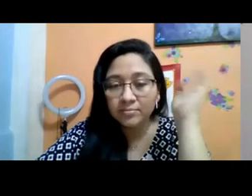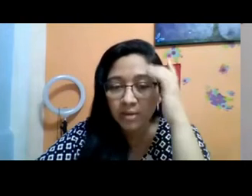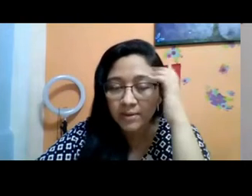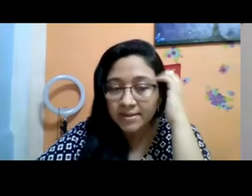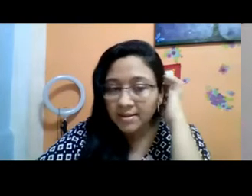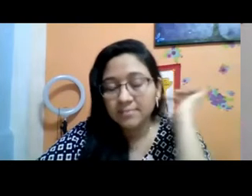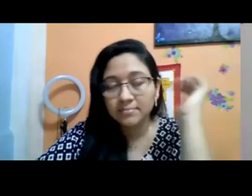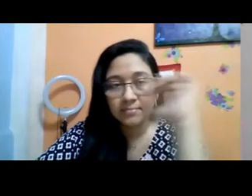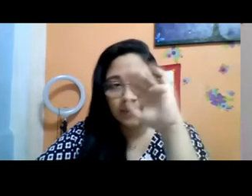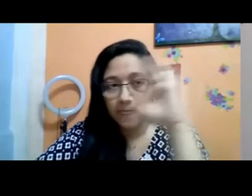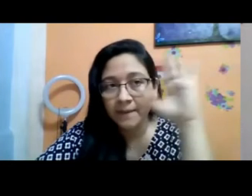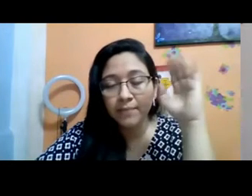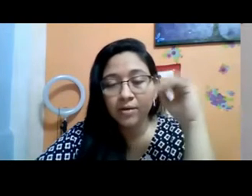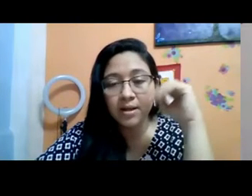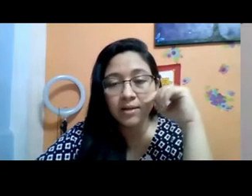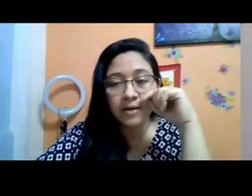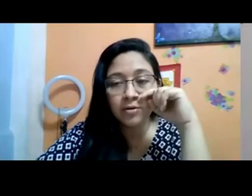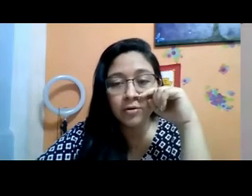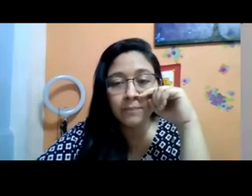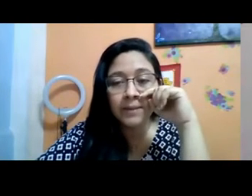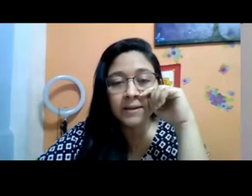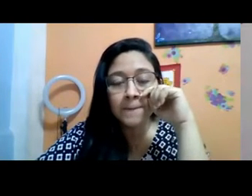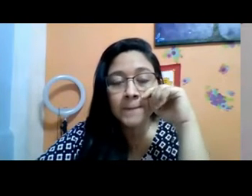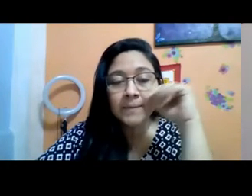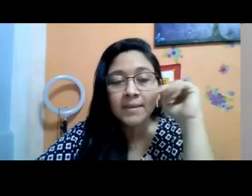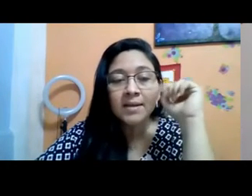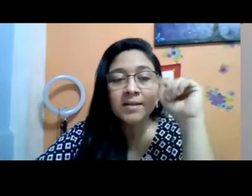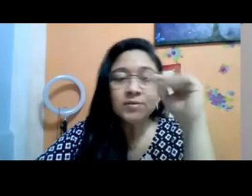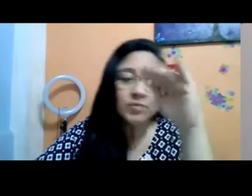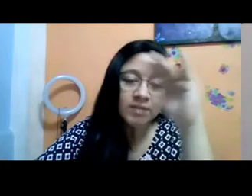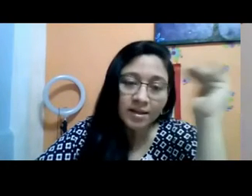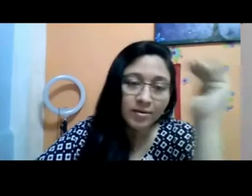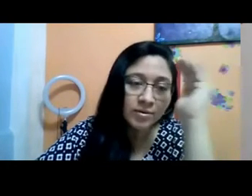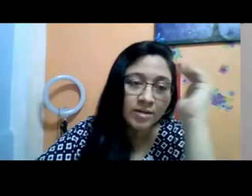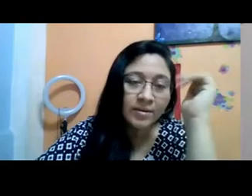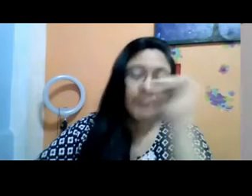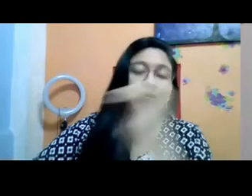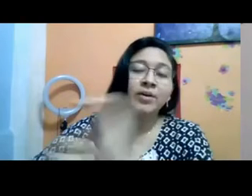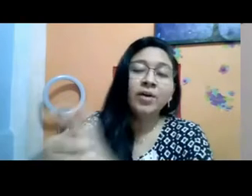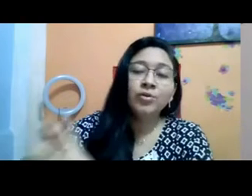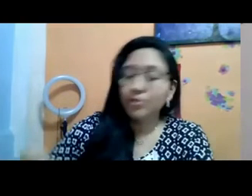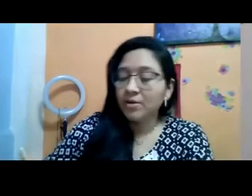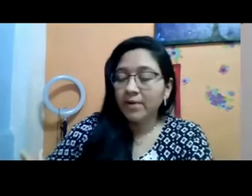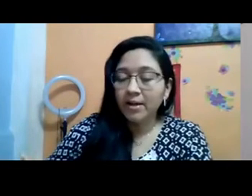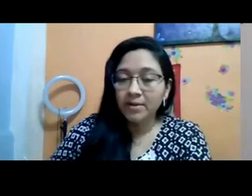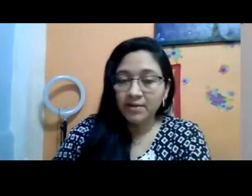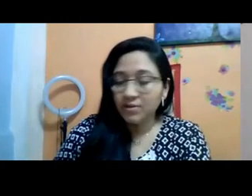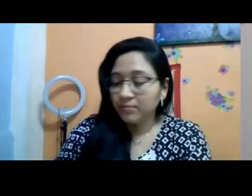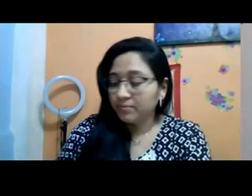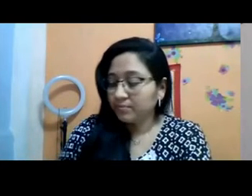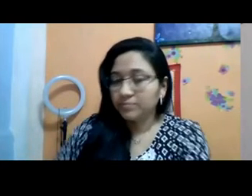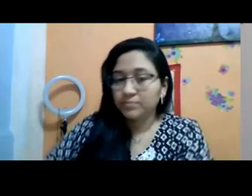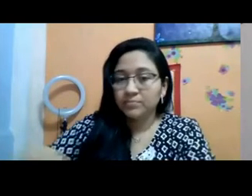pregrado, porque a veces esperamos que el navegador complete y resulta que nos lleva a posgrado o nos lleva a